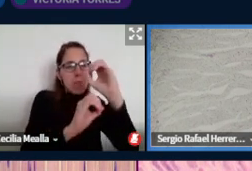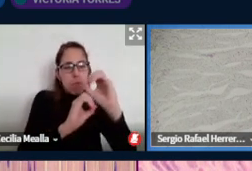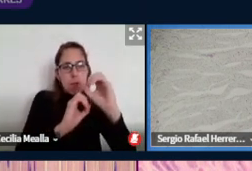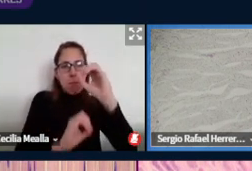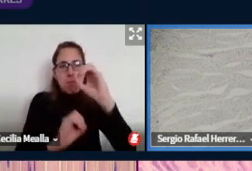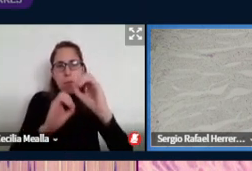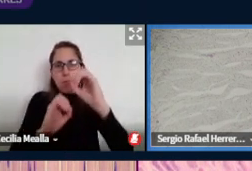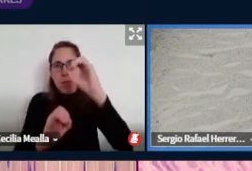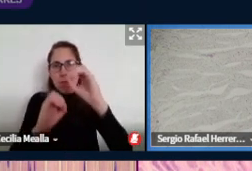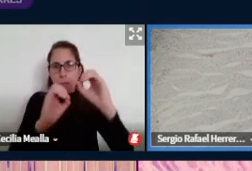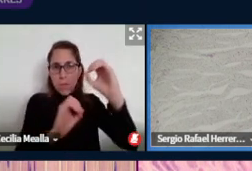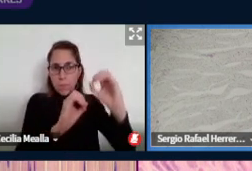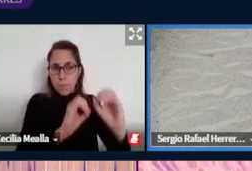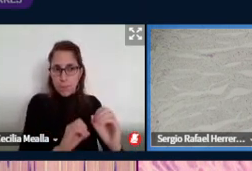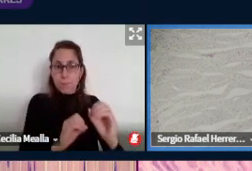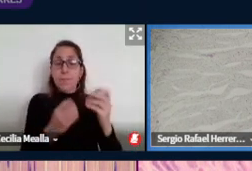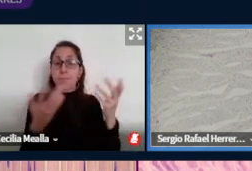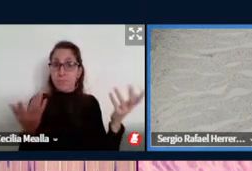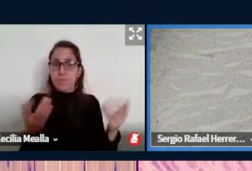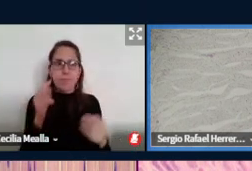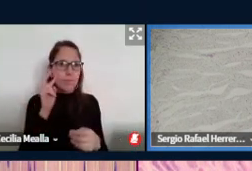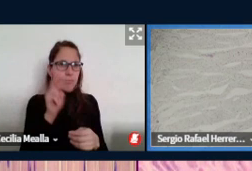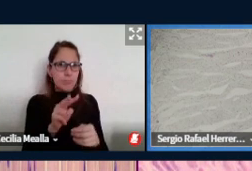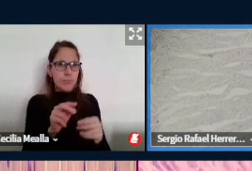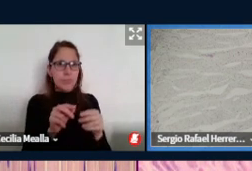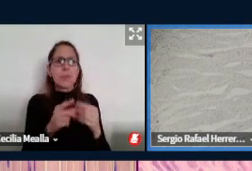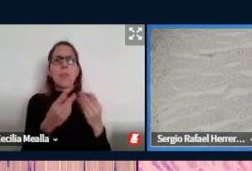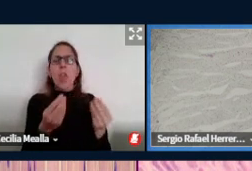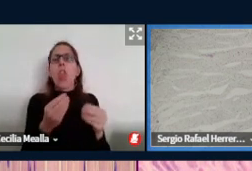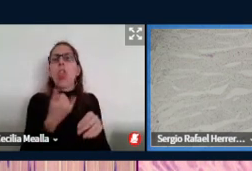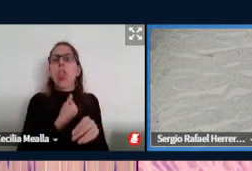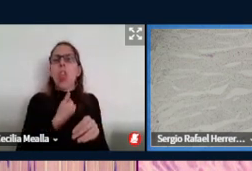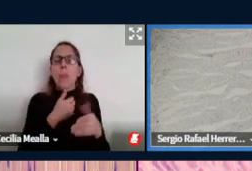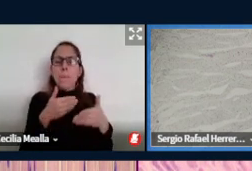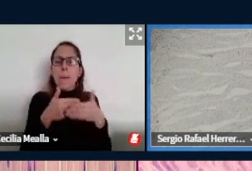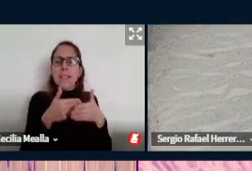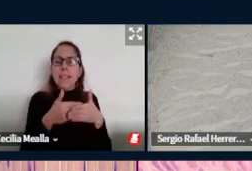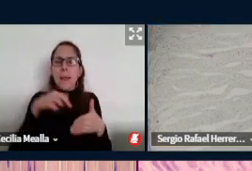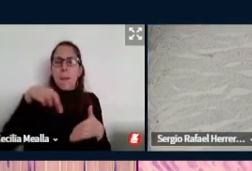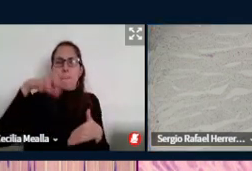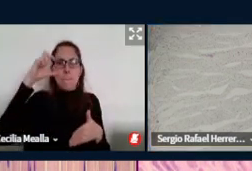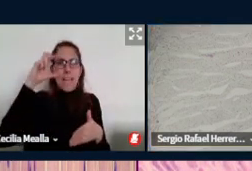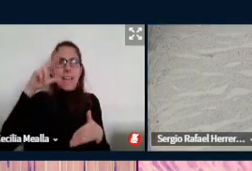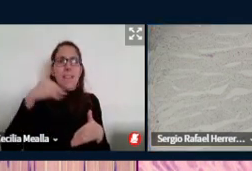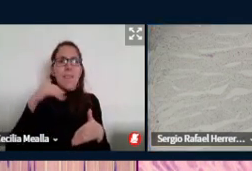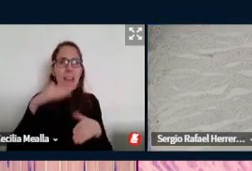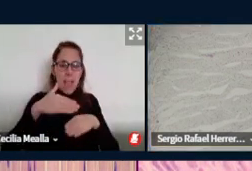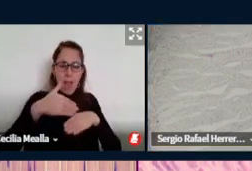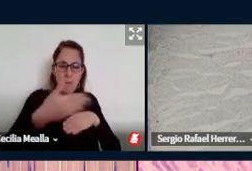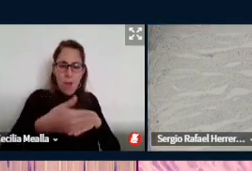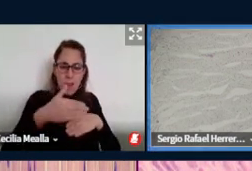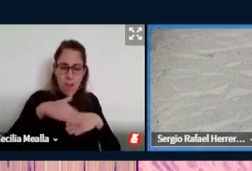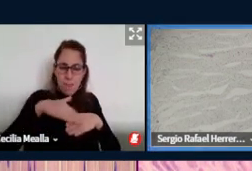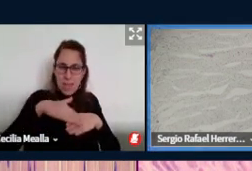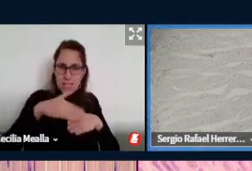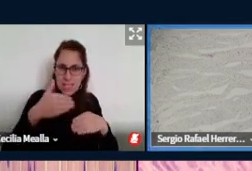otra, veríamos que las estructuras basófilas están hacia la periferia, ¿sí?